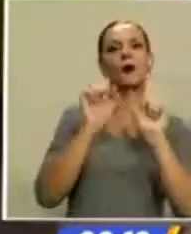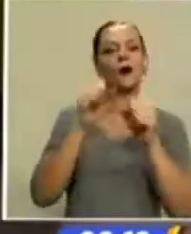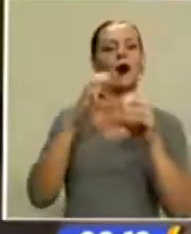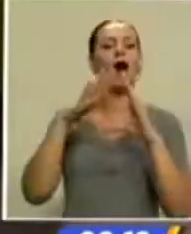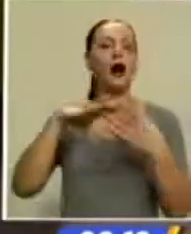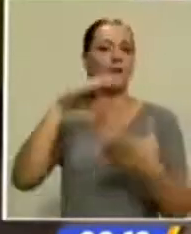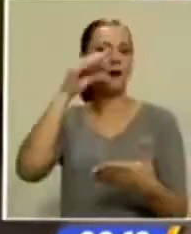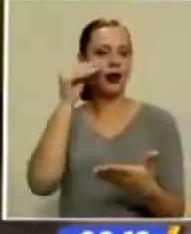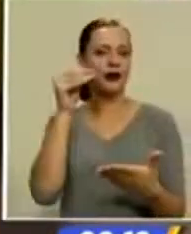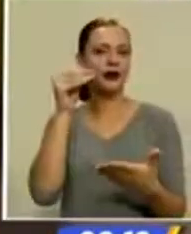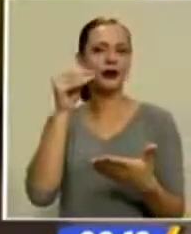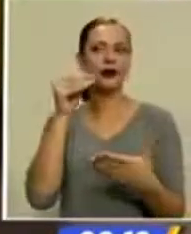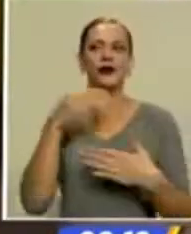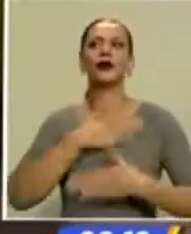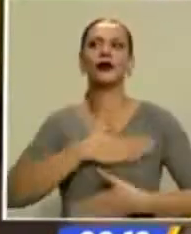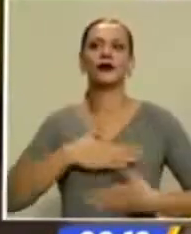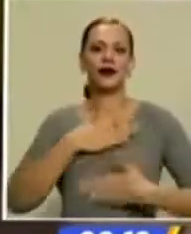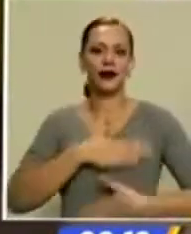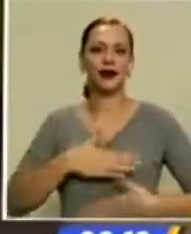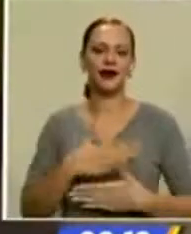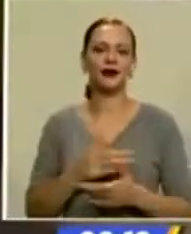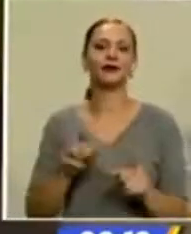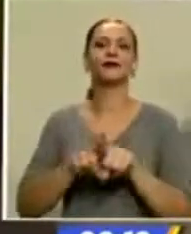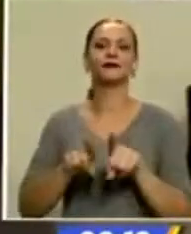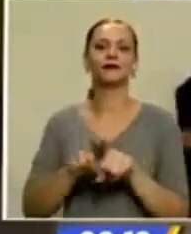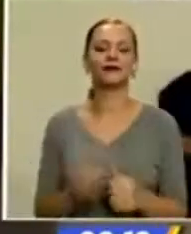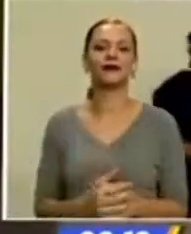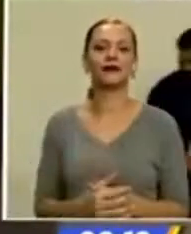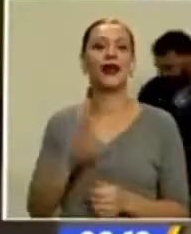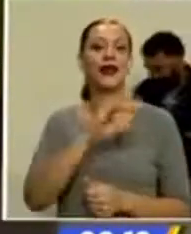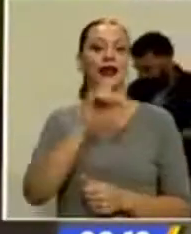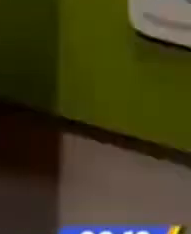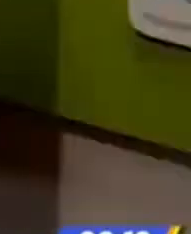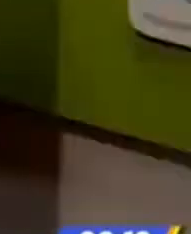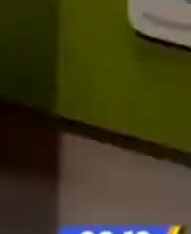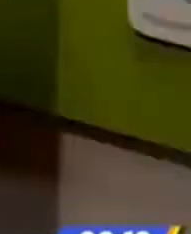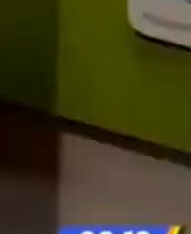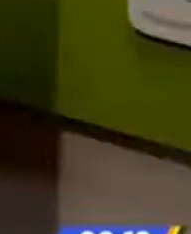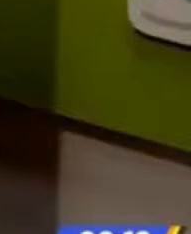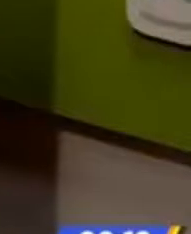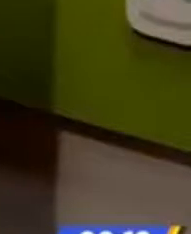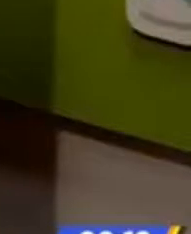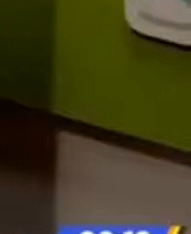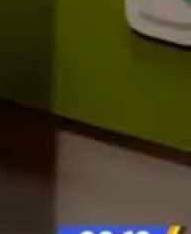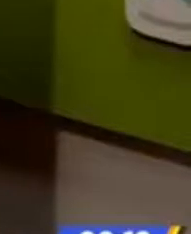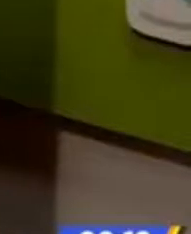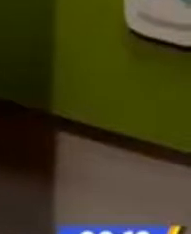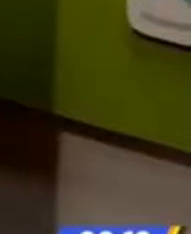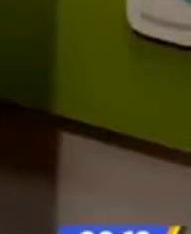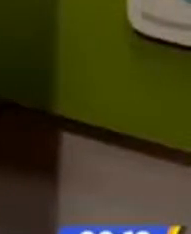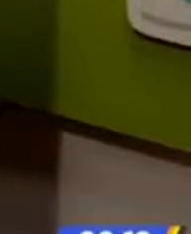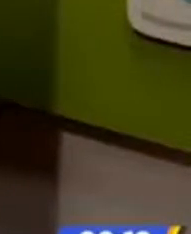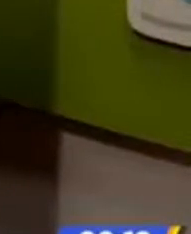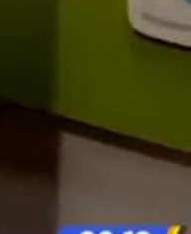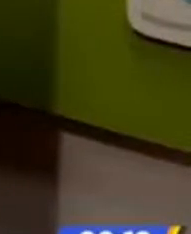aprender divirtiéndonos, por supuesto. Y en este Aprendo en Casa, recuerden nuestro número de WhatsApp,